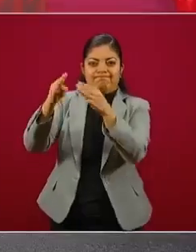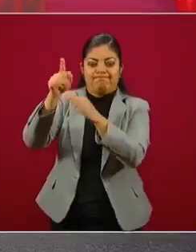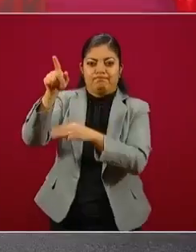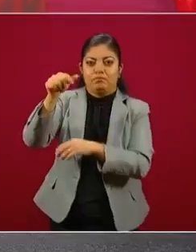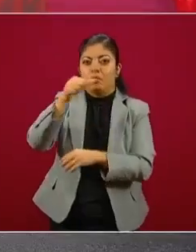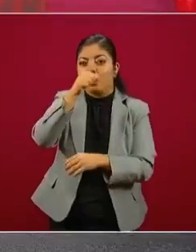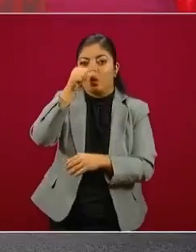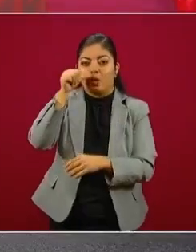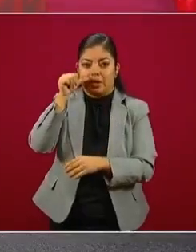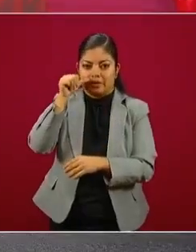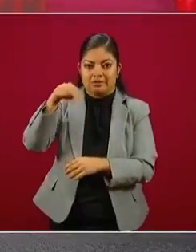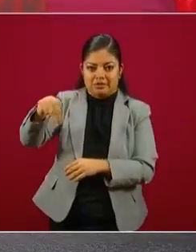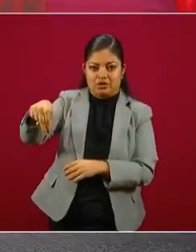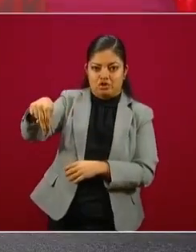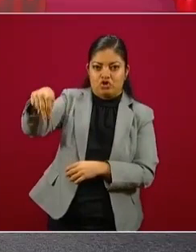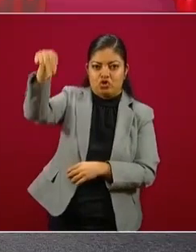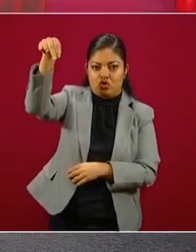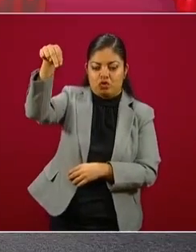prácticamente limpia